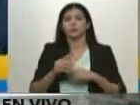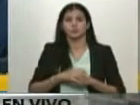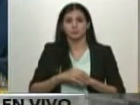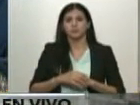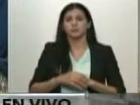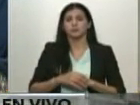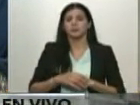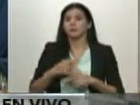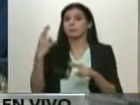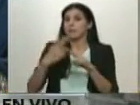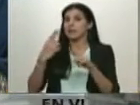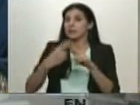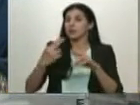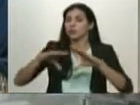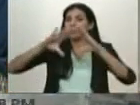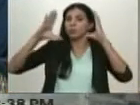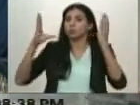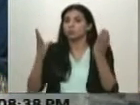latente en la economía mundial.